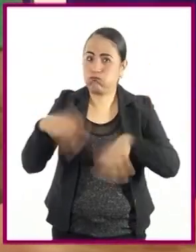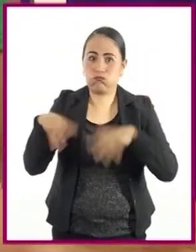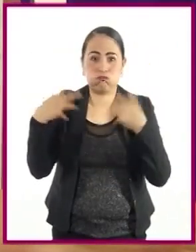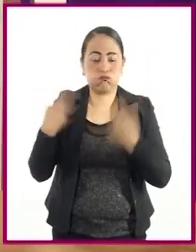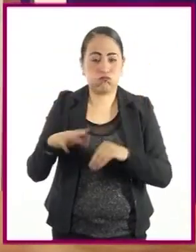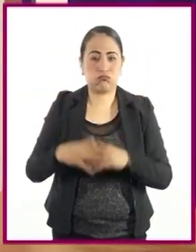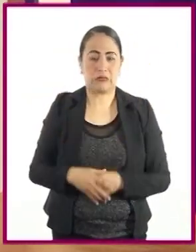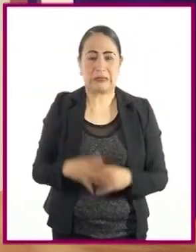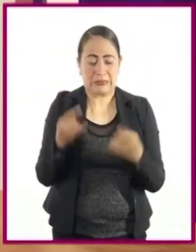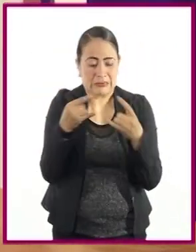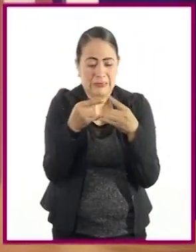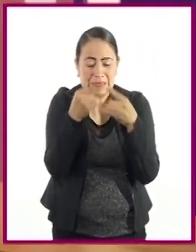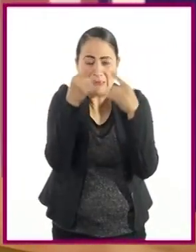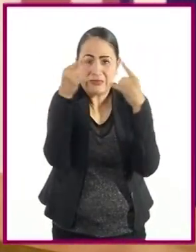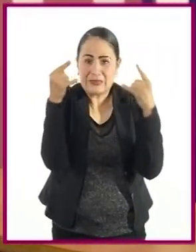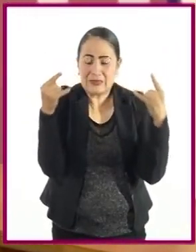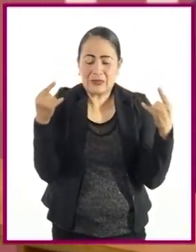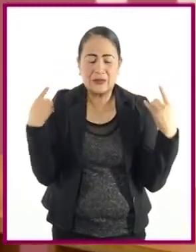¡Qué historia tan más